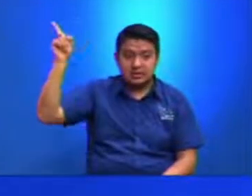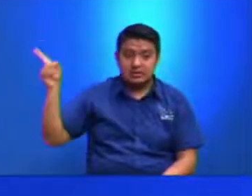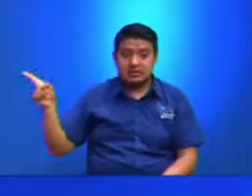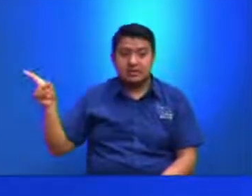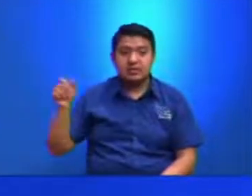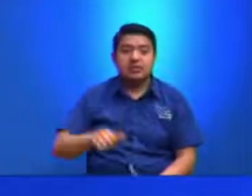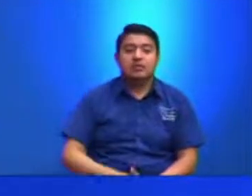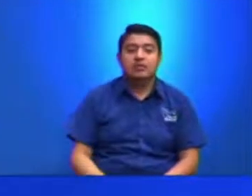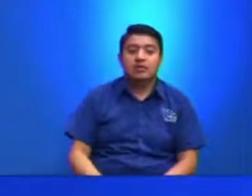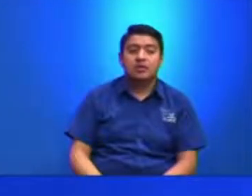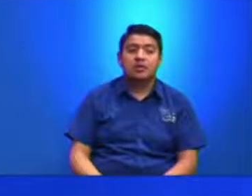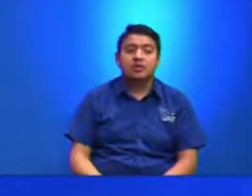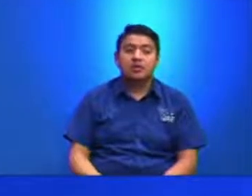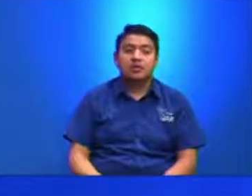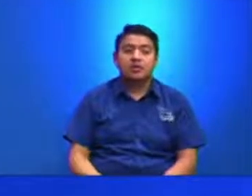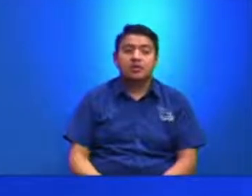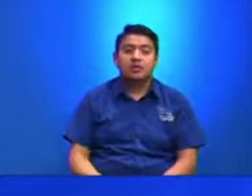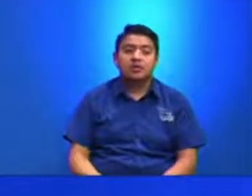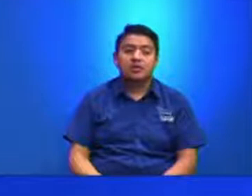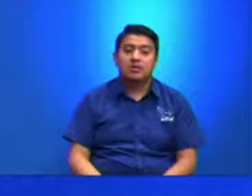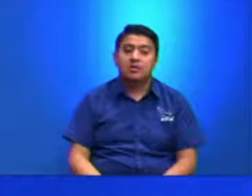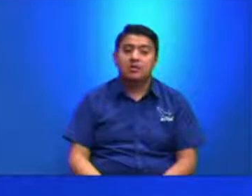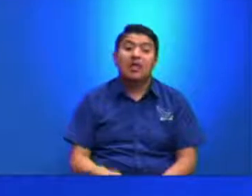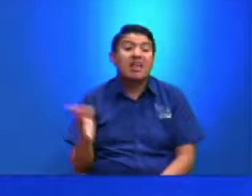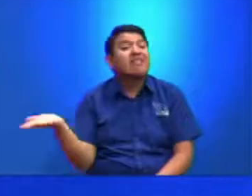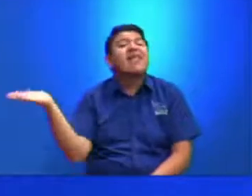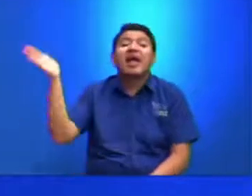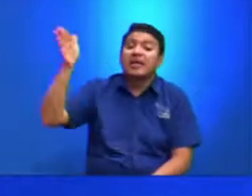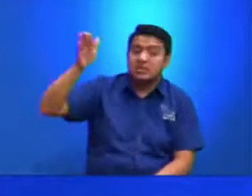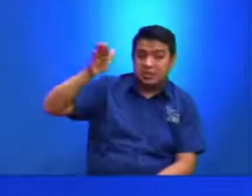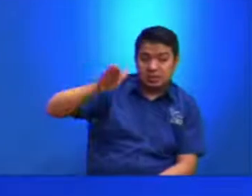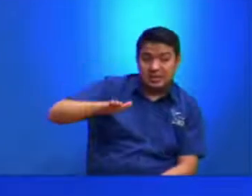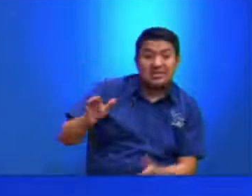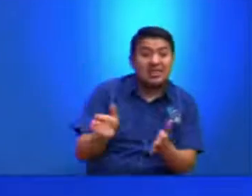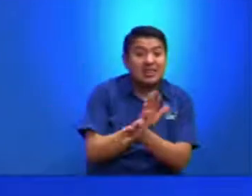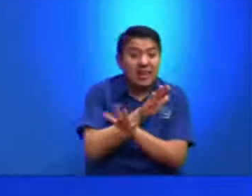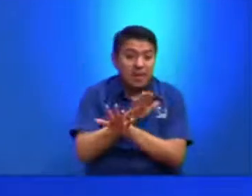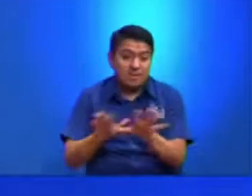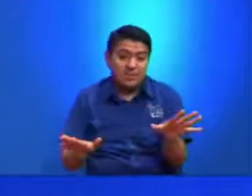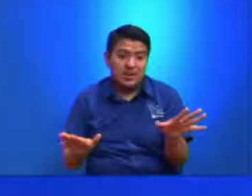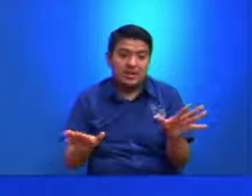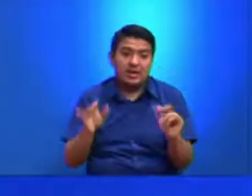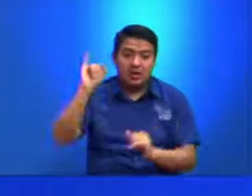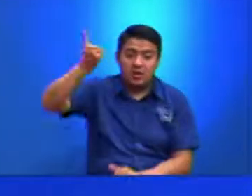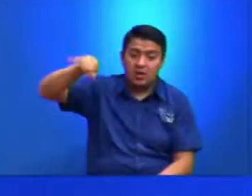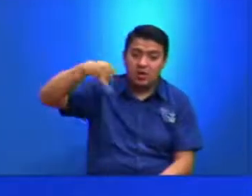el ojo. Biblia Nácar Colunga. Después de la muerte de Joyada,